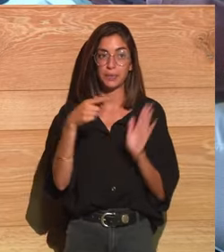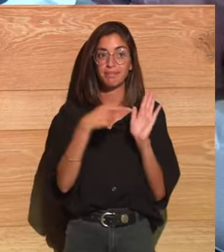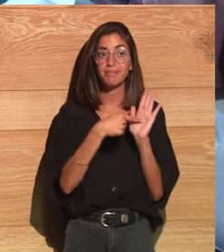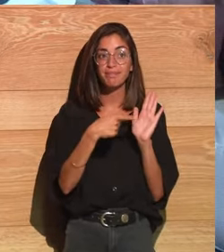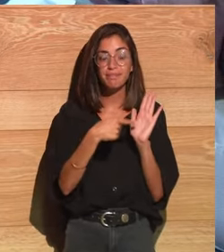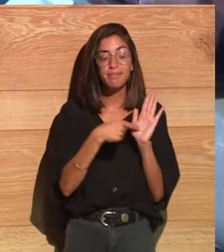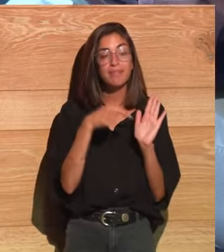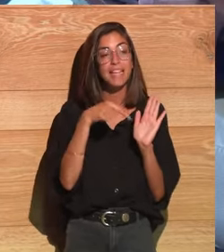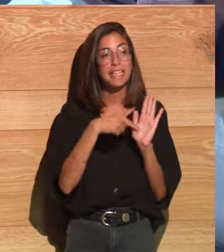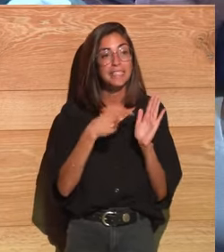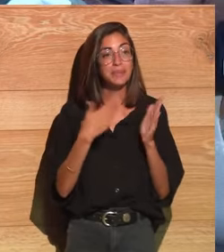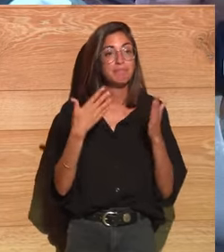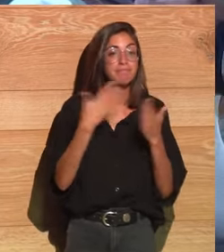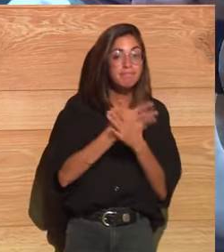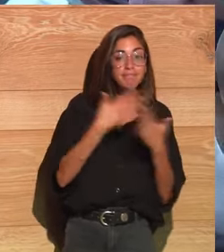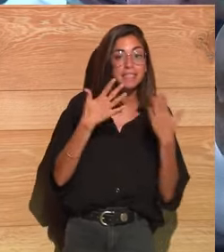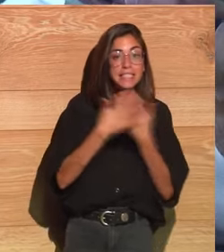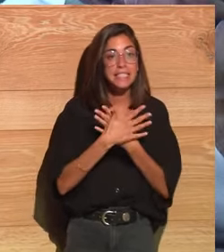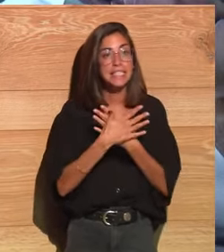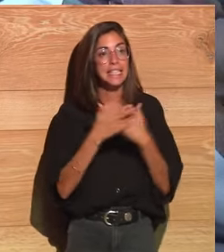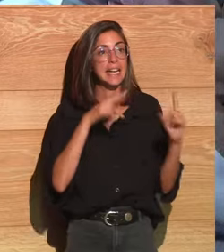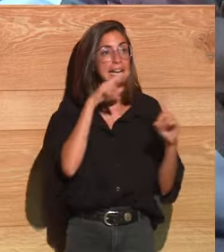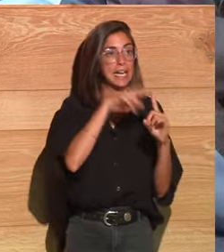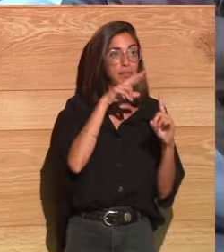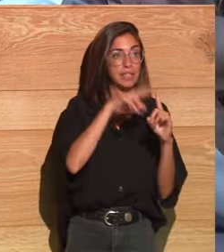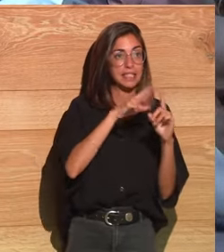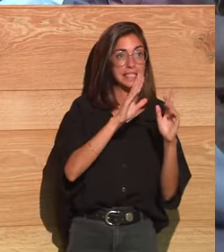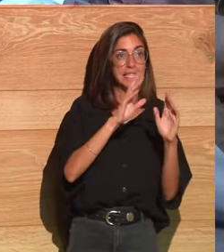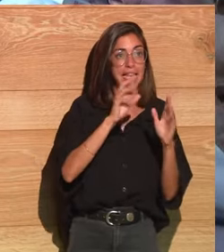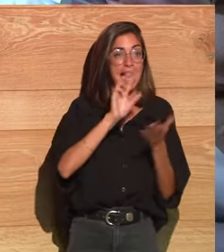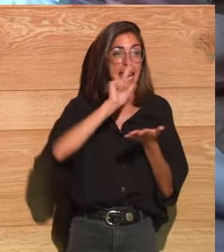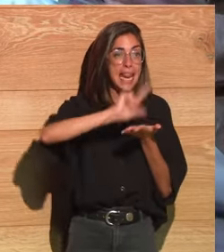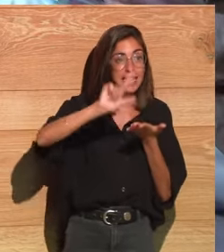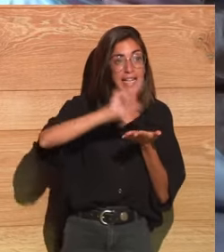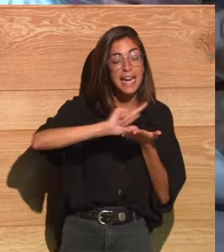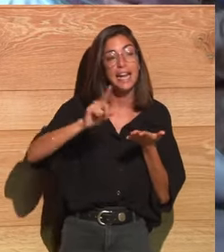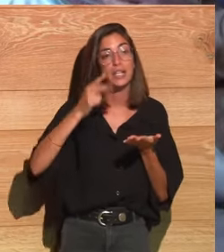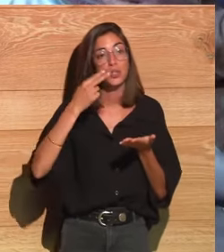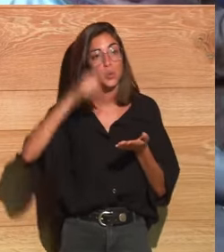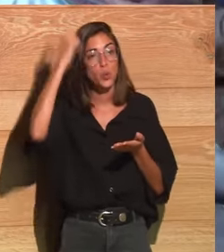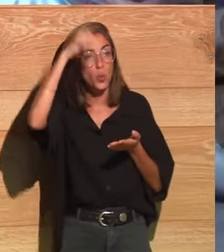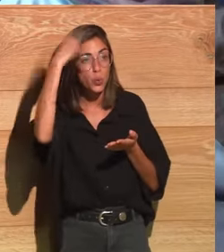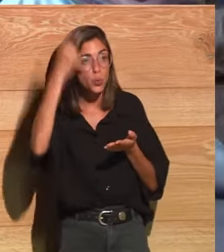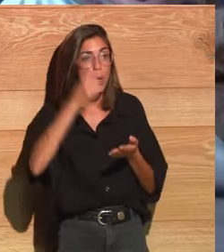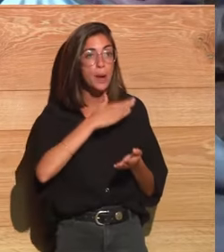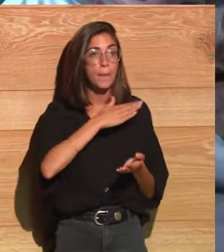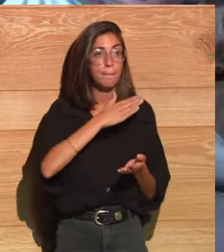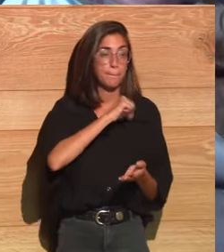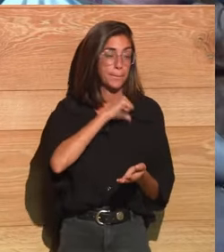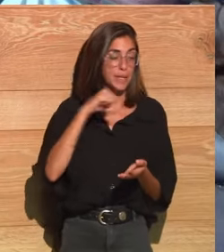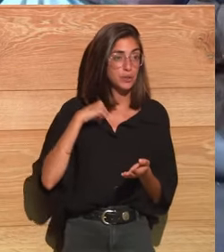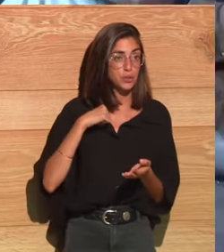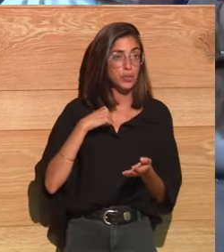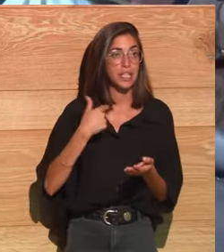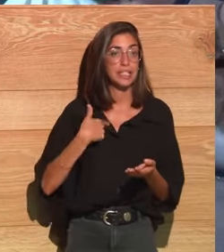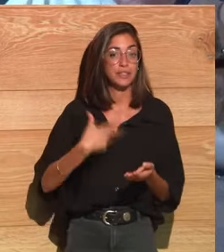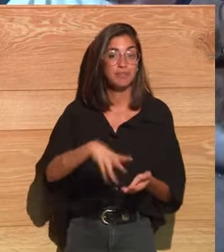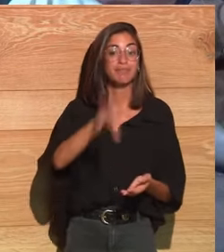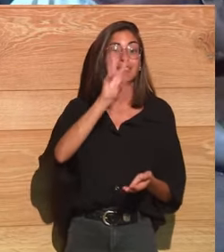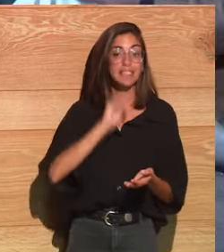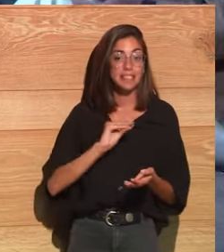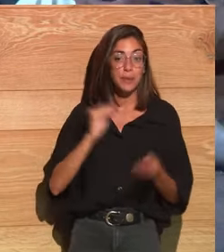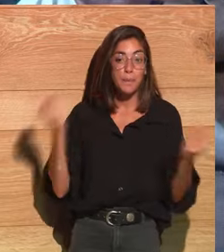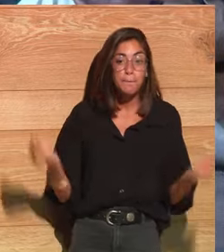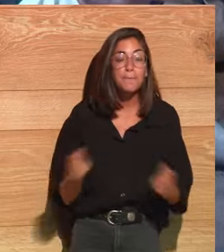van intercalando referencias literarias, o culturales, personales, que nos ayudan a comprender mucho mejor la parte científica y